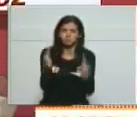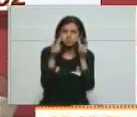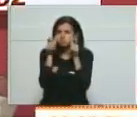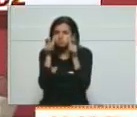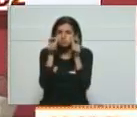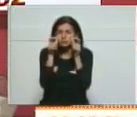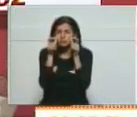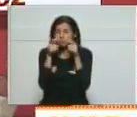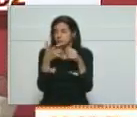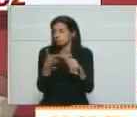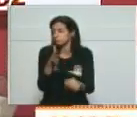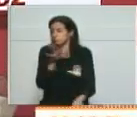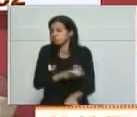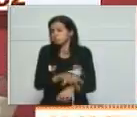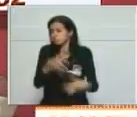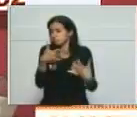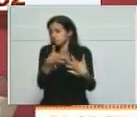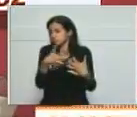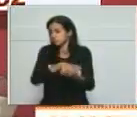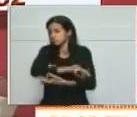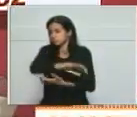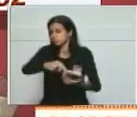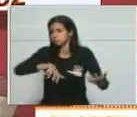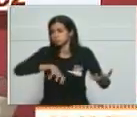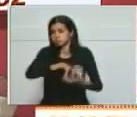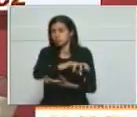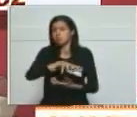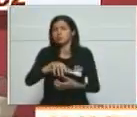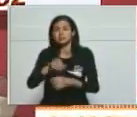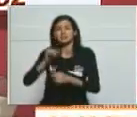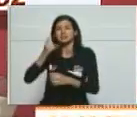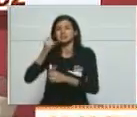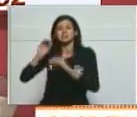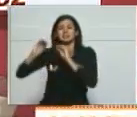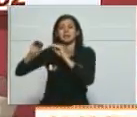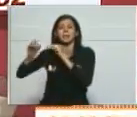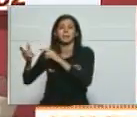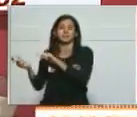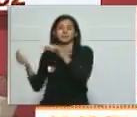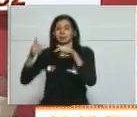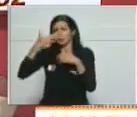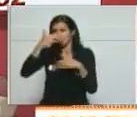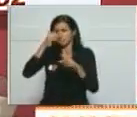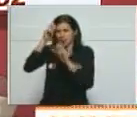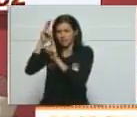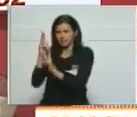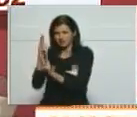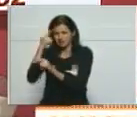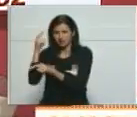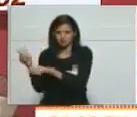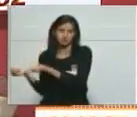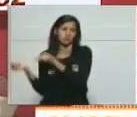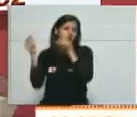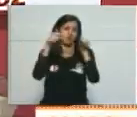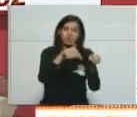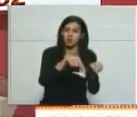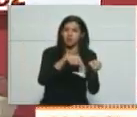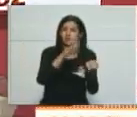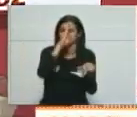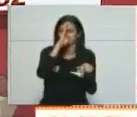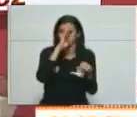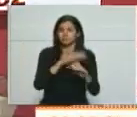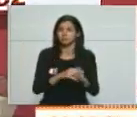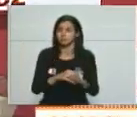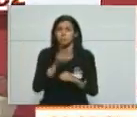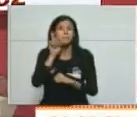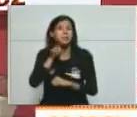violencia ahí se desbordó y utilizaron paramilitares y han asesinado muchachos y muchachas ahí en Barinas. Es una gran